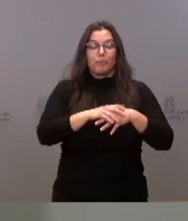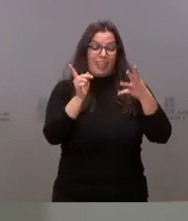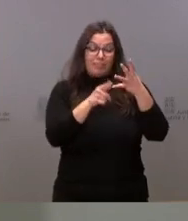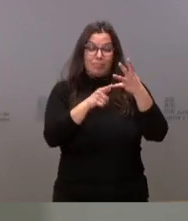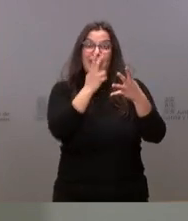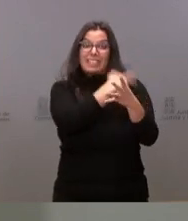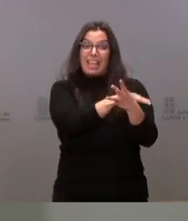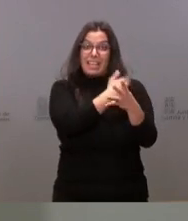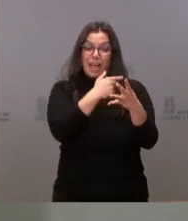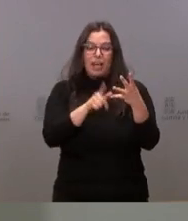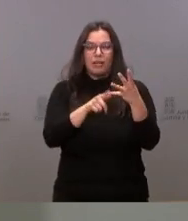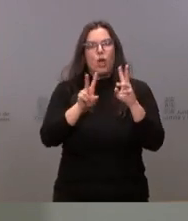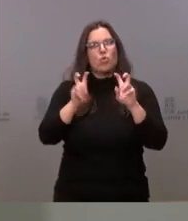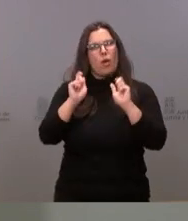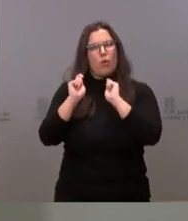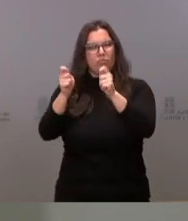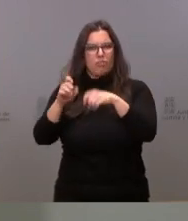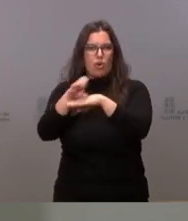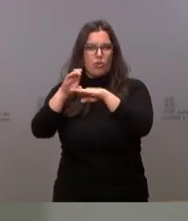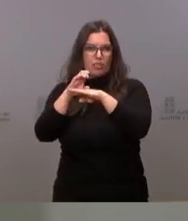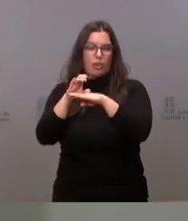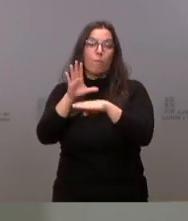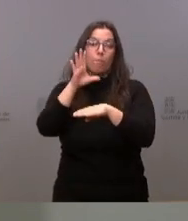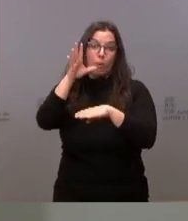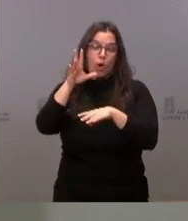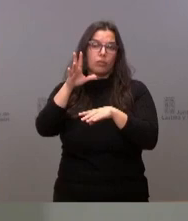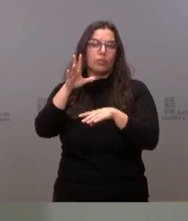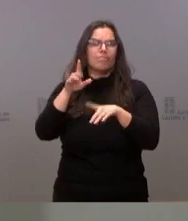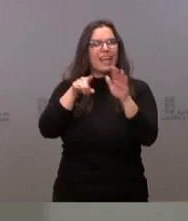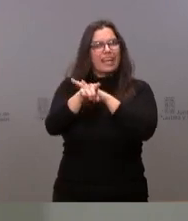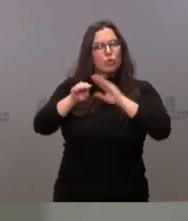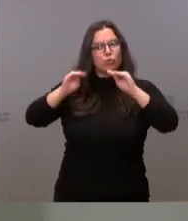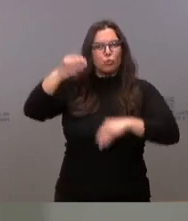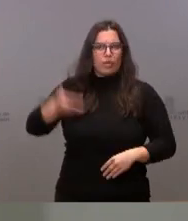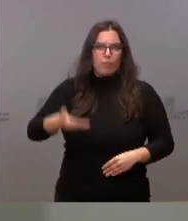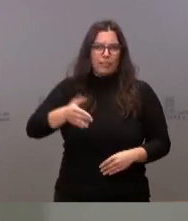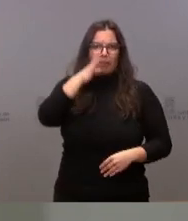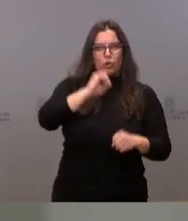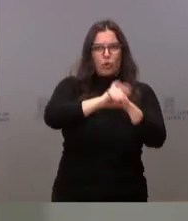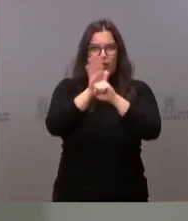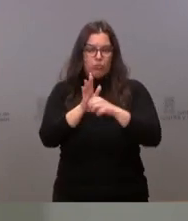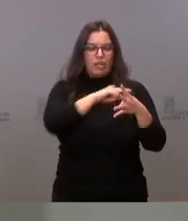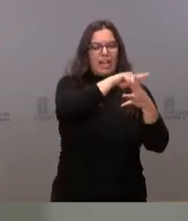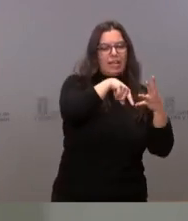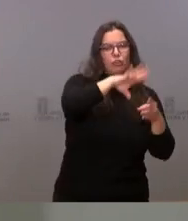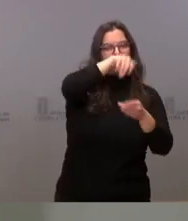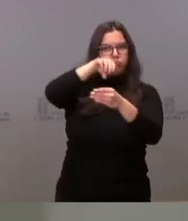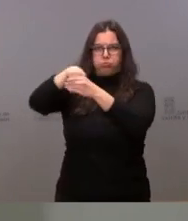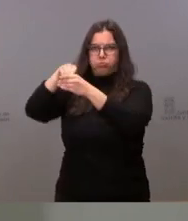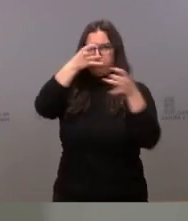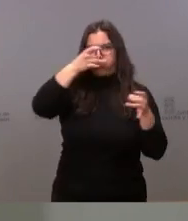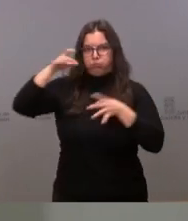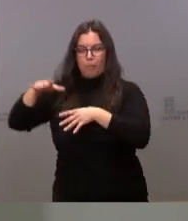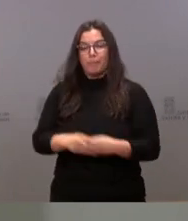consejerías, nombro nuevo consejero por la importancia de la gestión de la pandemia. Vamos a actuar con